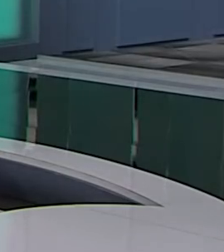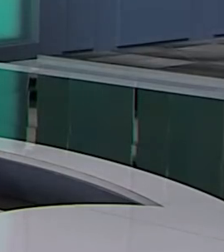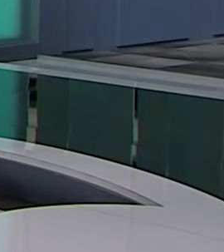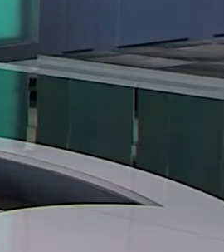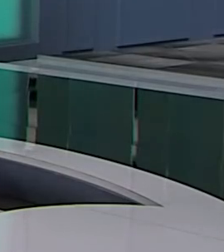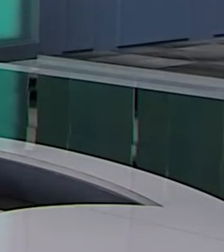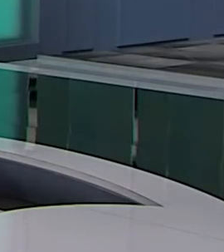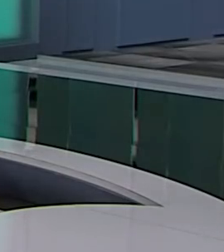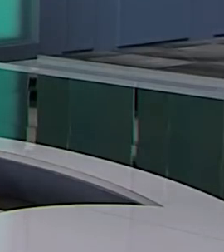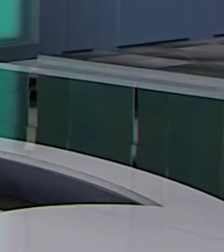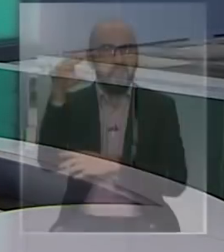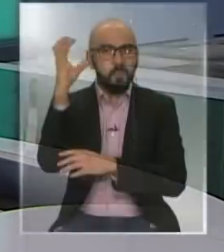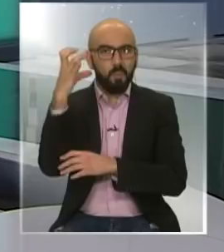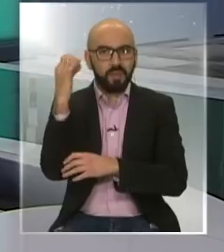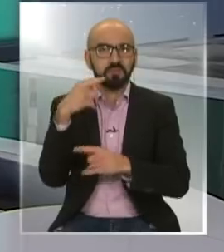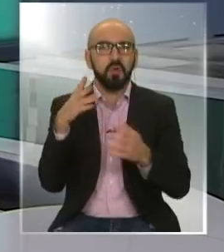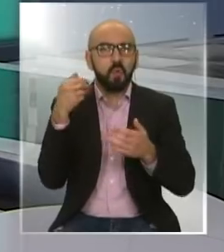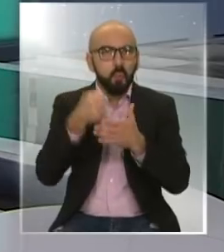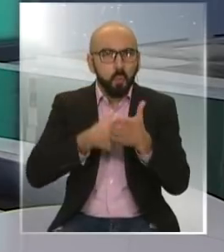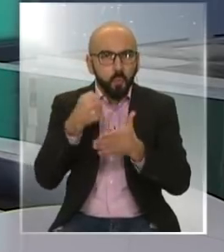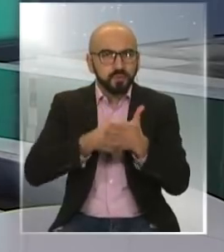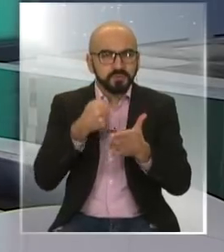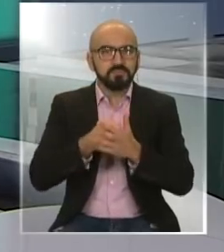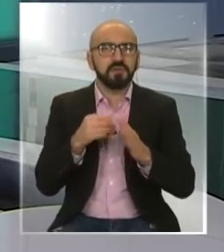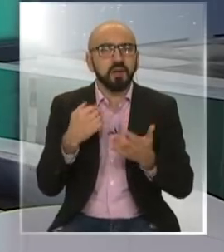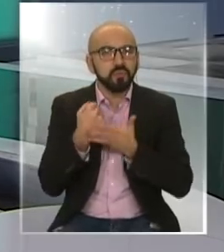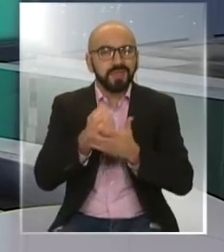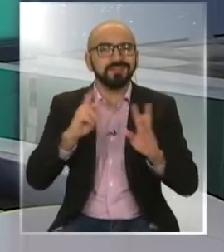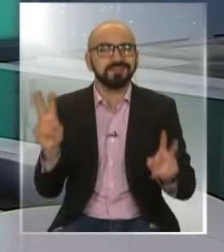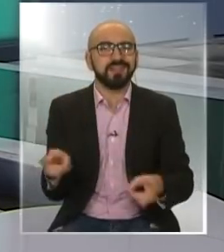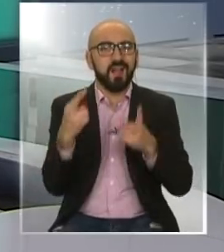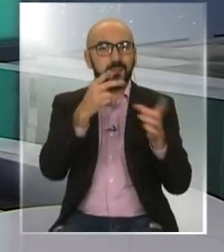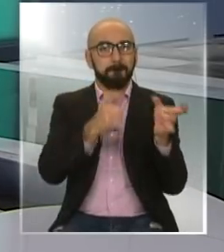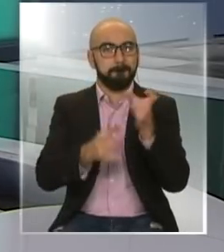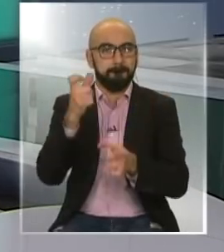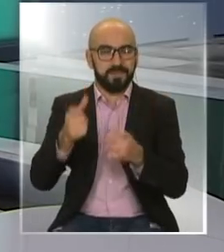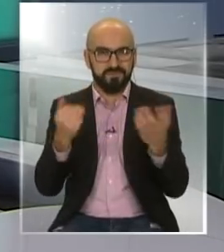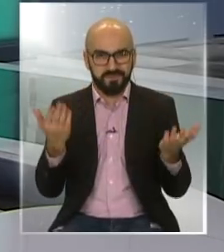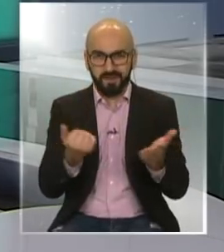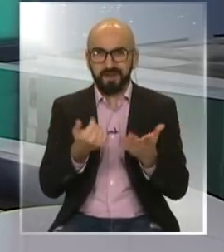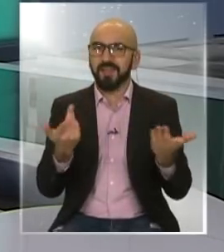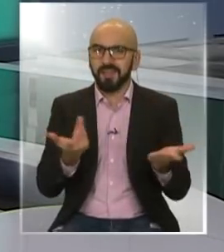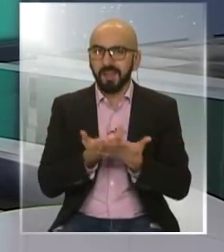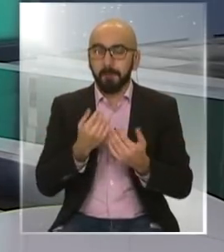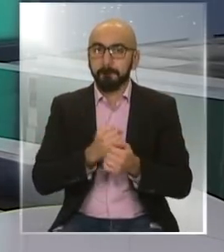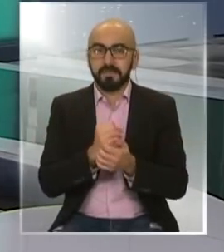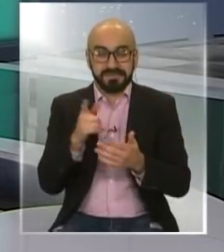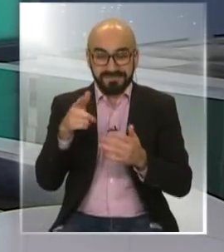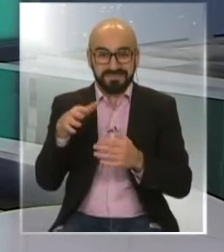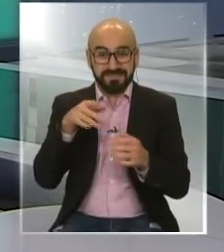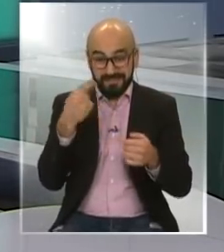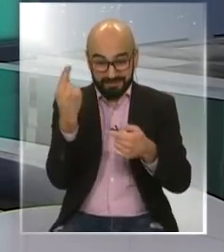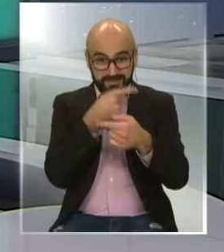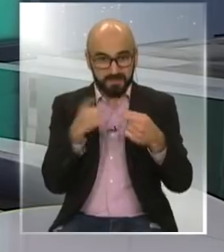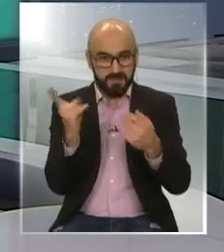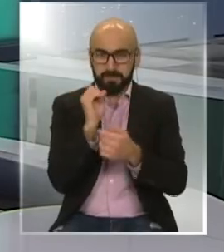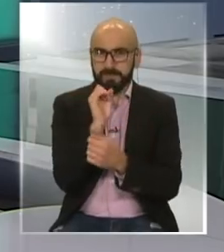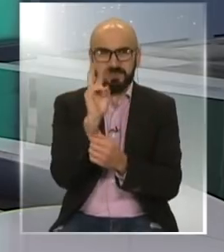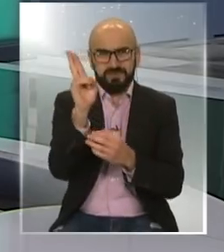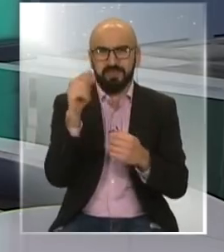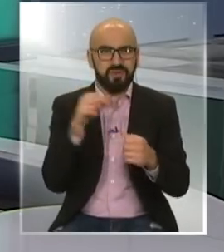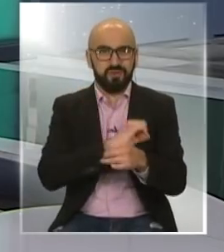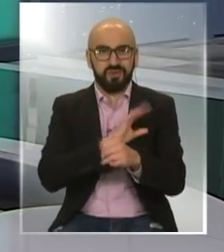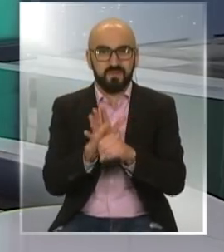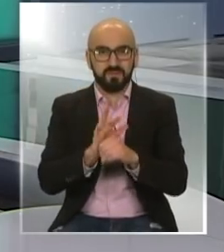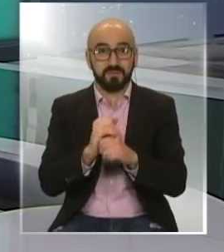una ambulancia en la lucha por salvar pacientes en medio del colapso que está dejando la peor semana del coronavirus. Registros